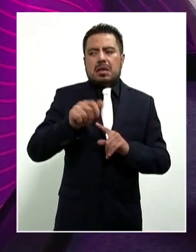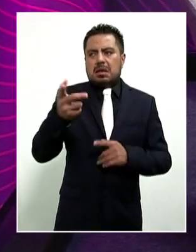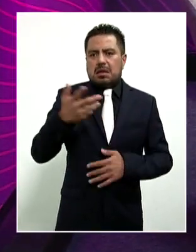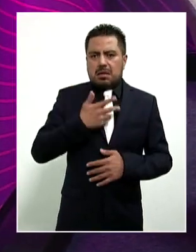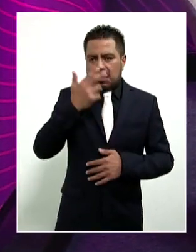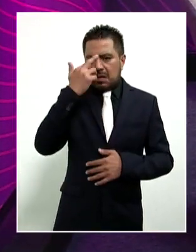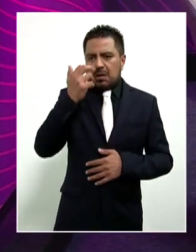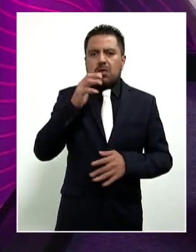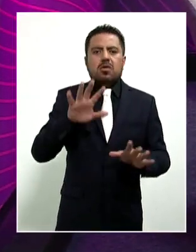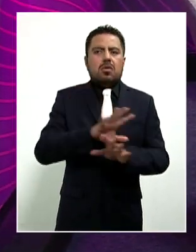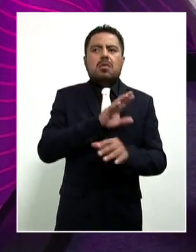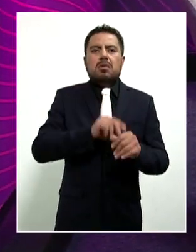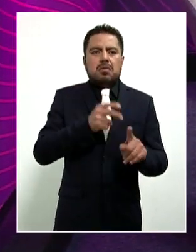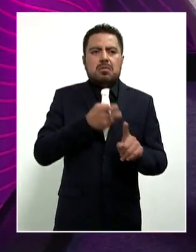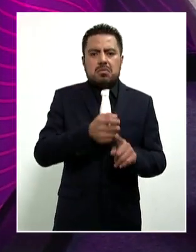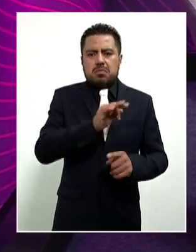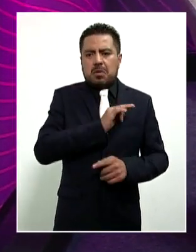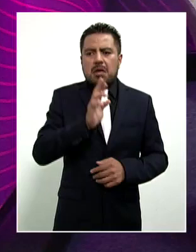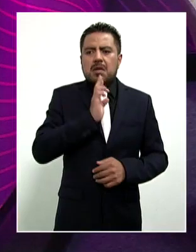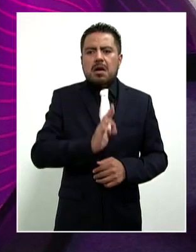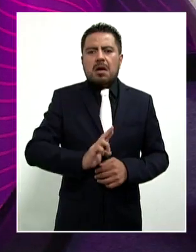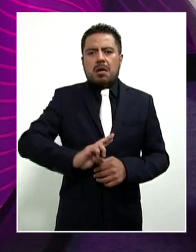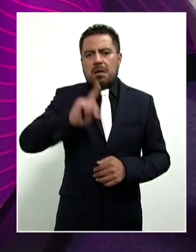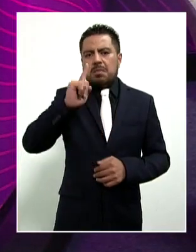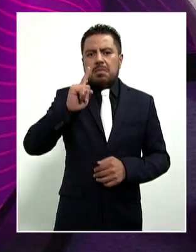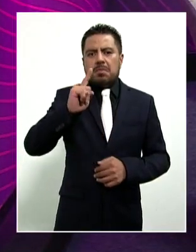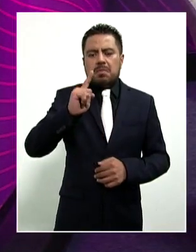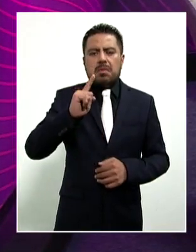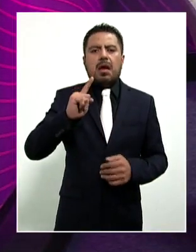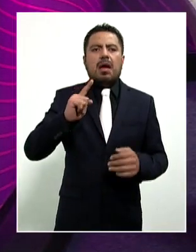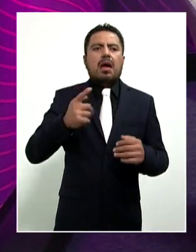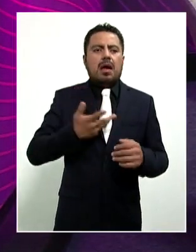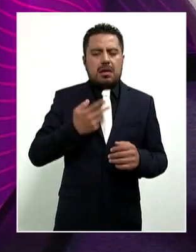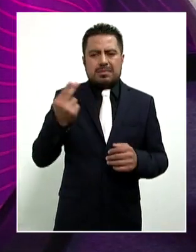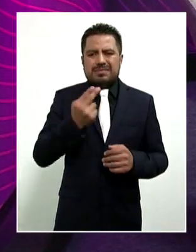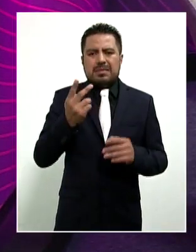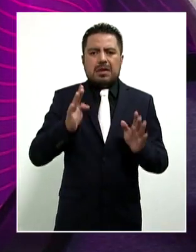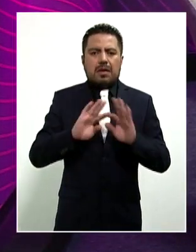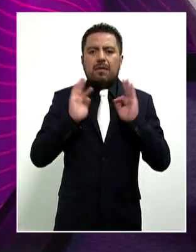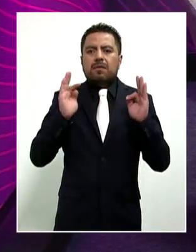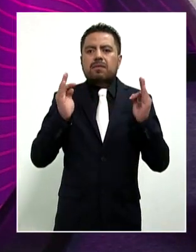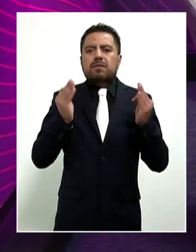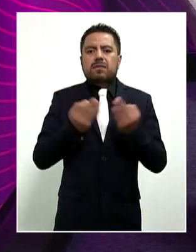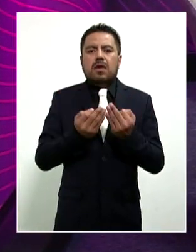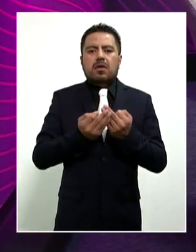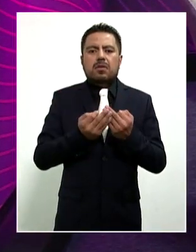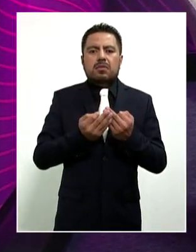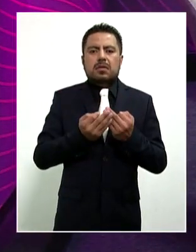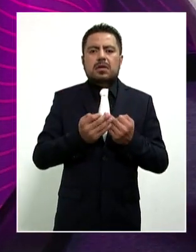Esto puede mejorarse radicalmente. Yo creo que habría formas más